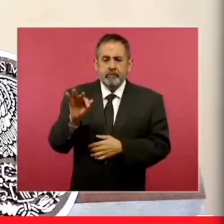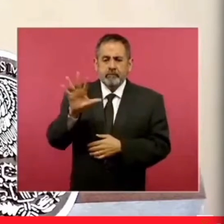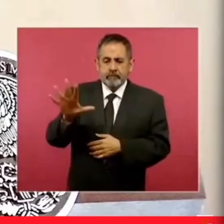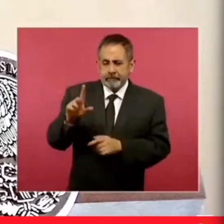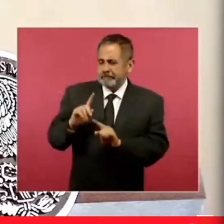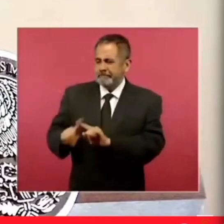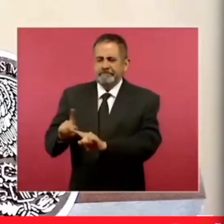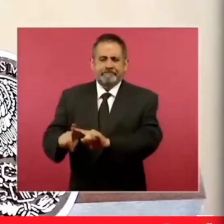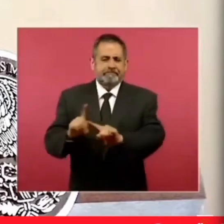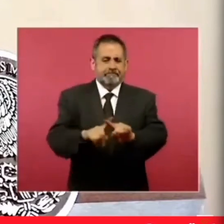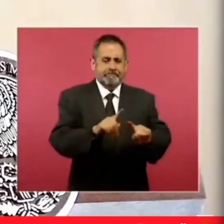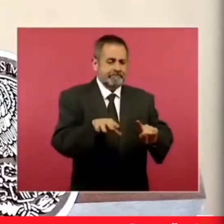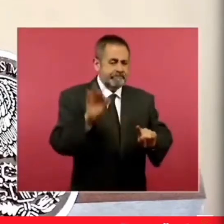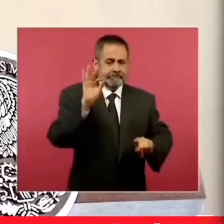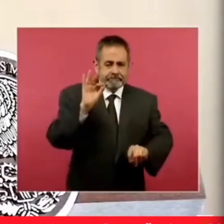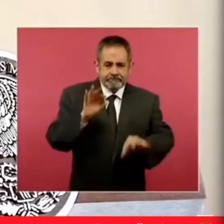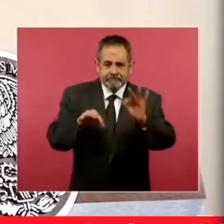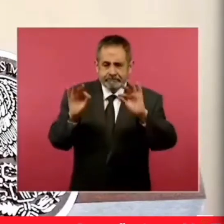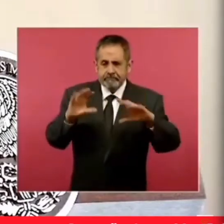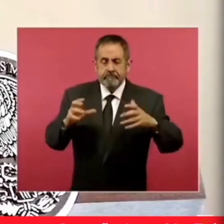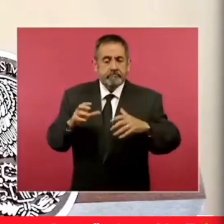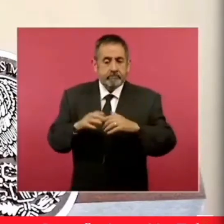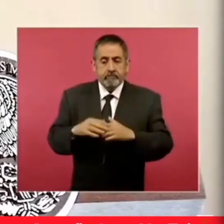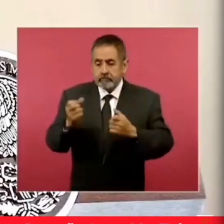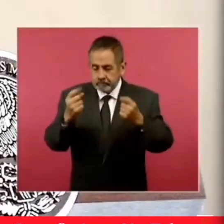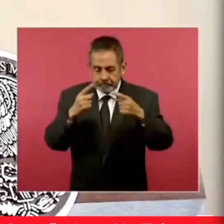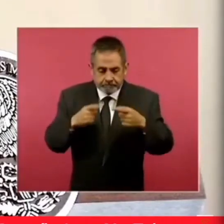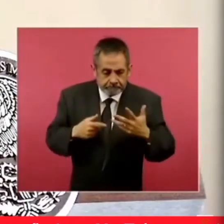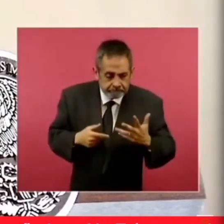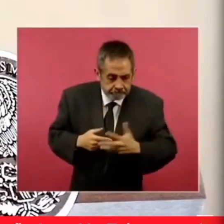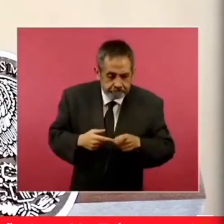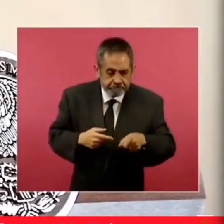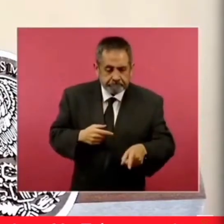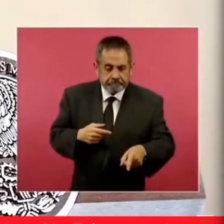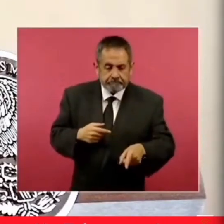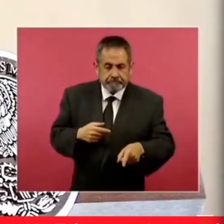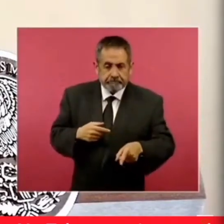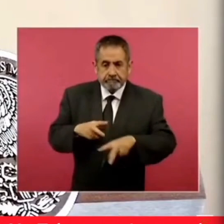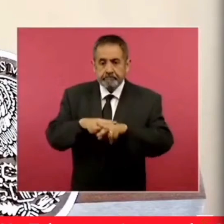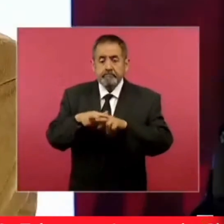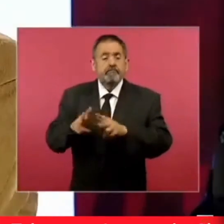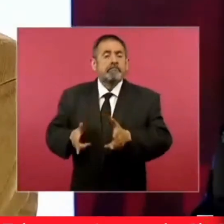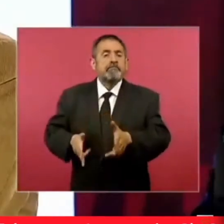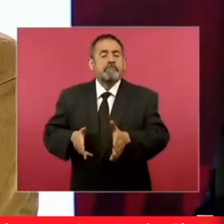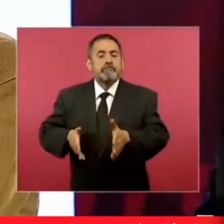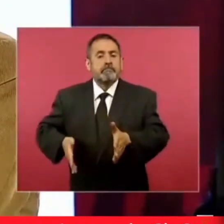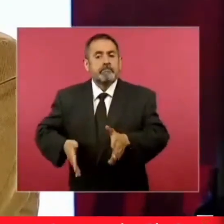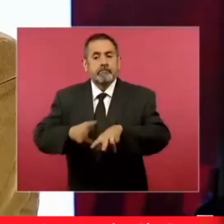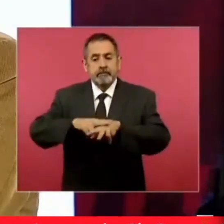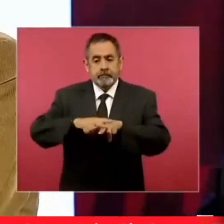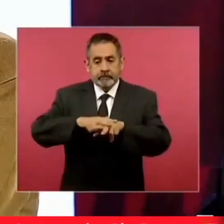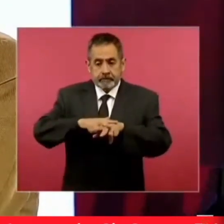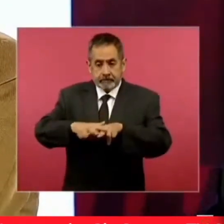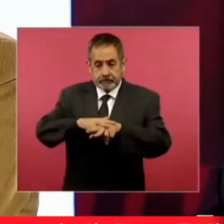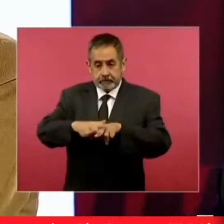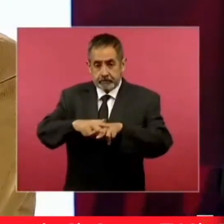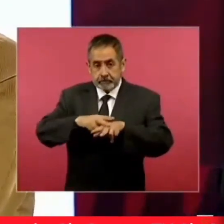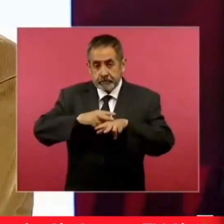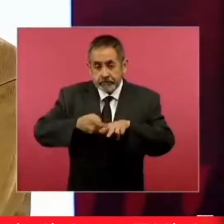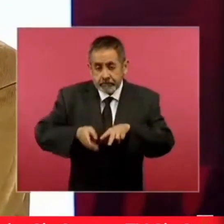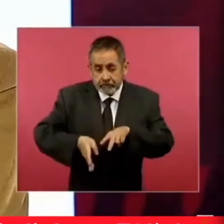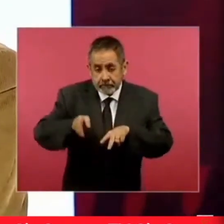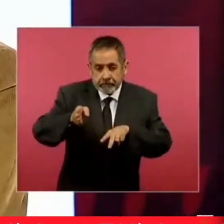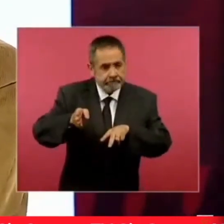53,445. En algunos casos incluso se tuvieron que hacer ajustes en el trazo de la vía para salvar algunos